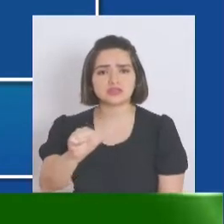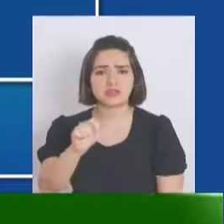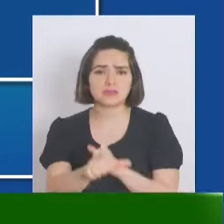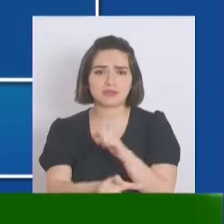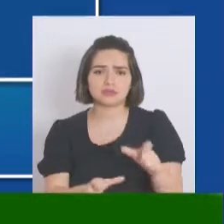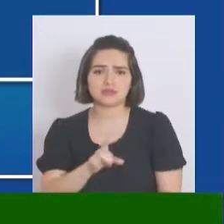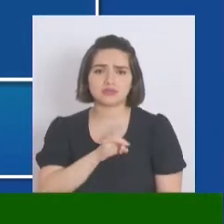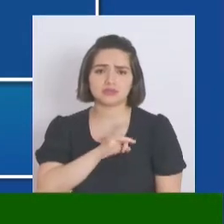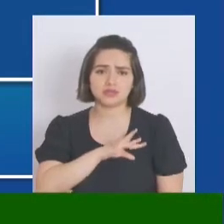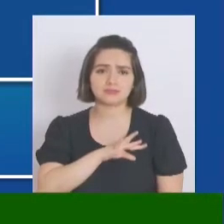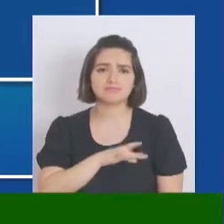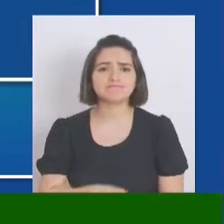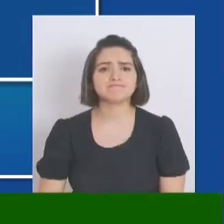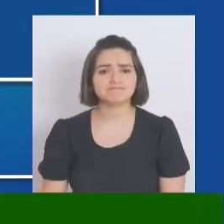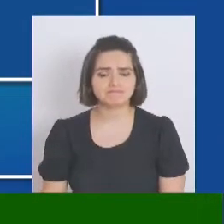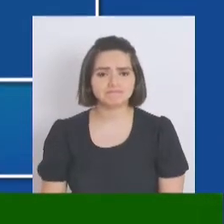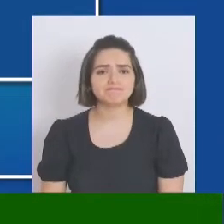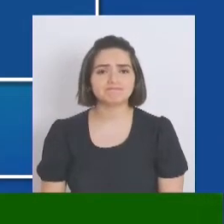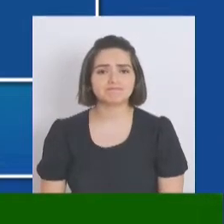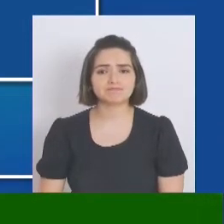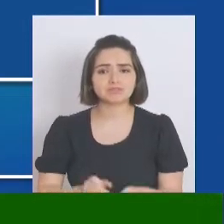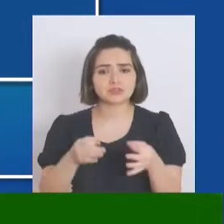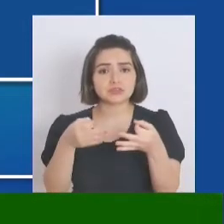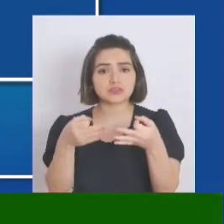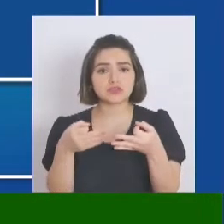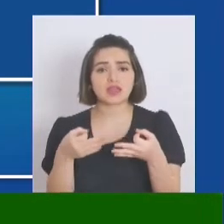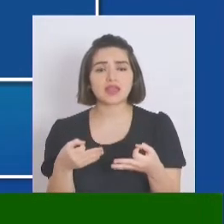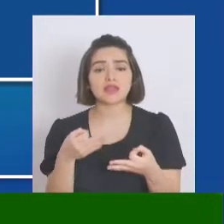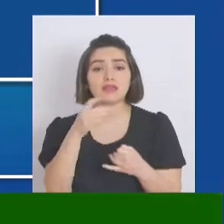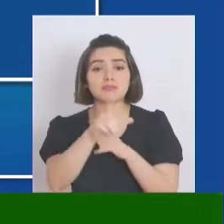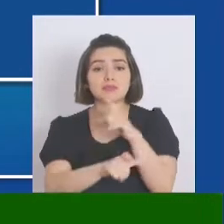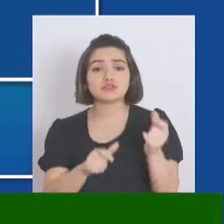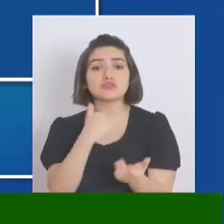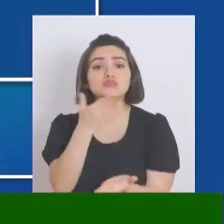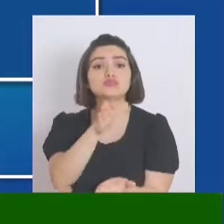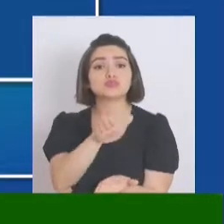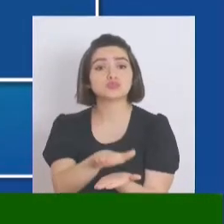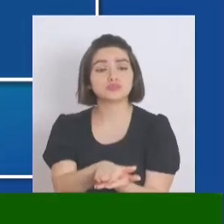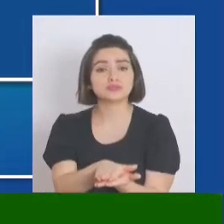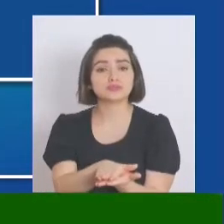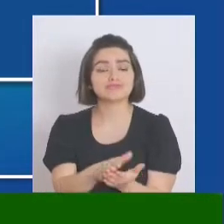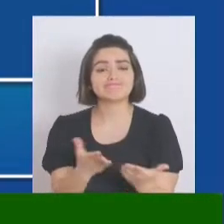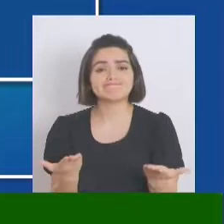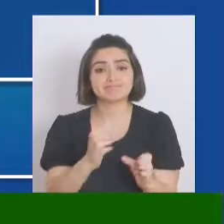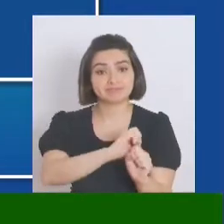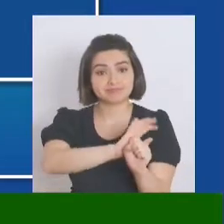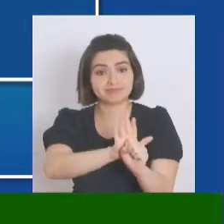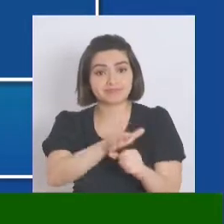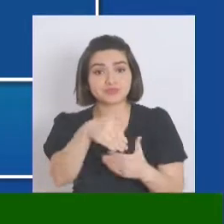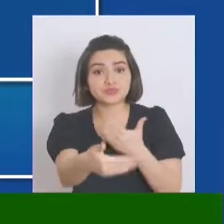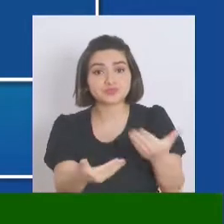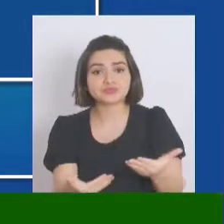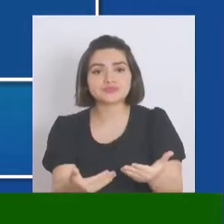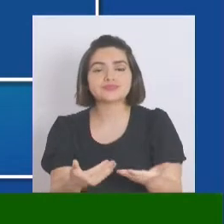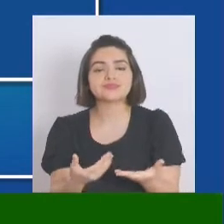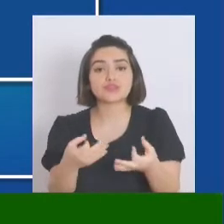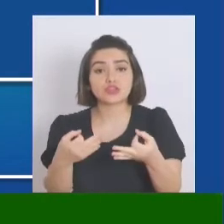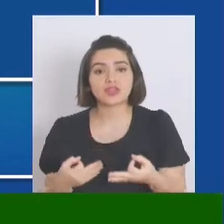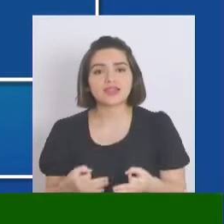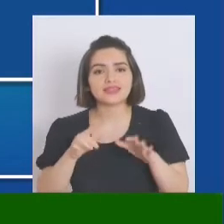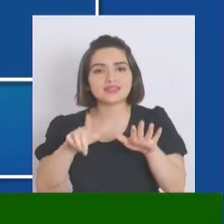compatriotas, con lo cual la cifra de decesos asociados a esta pandemia asciende